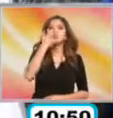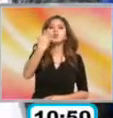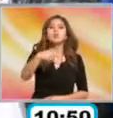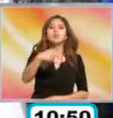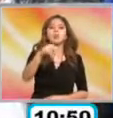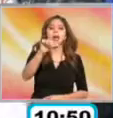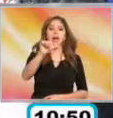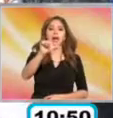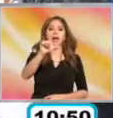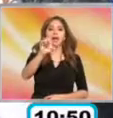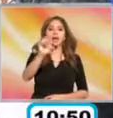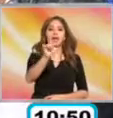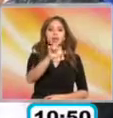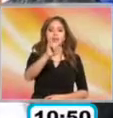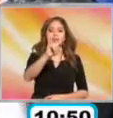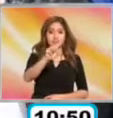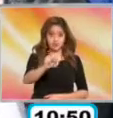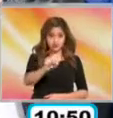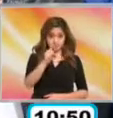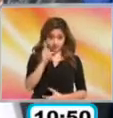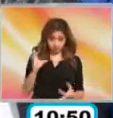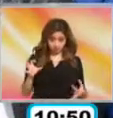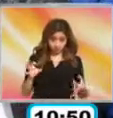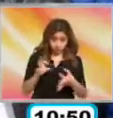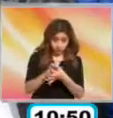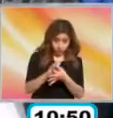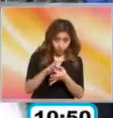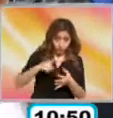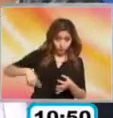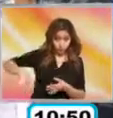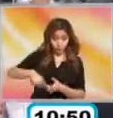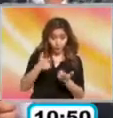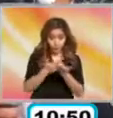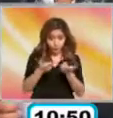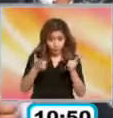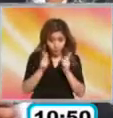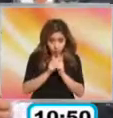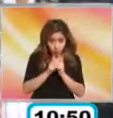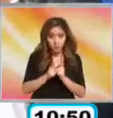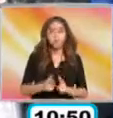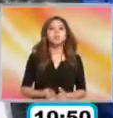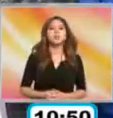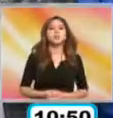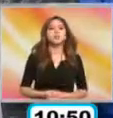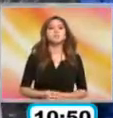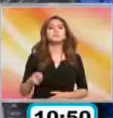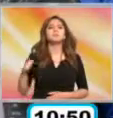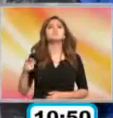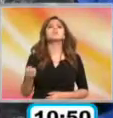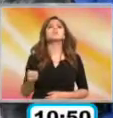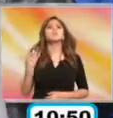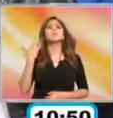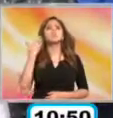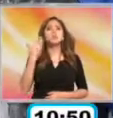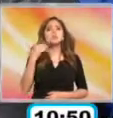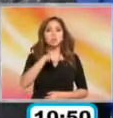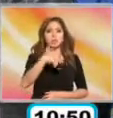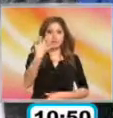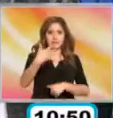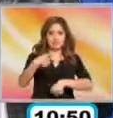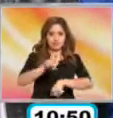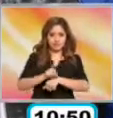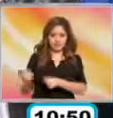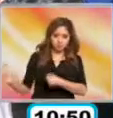Alexis. Alexis. Se une... Se unen las filas de todo terreno. Ajá. Muy contento. ¿Pero cuánto tiene? Pues tiene apenas 15 días que Tiene acaba de